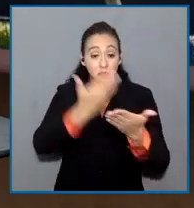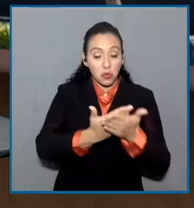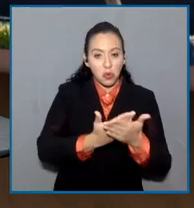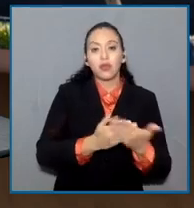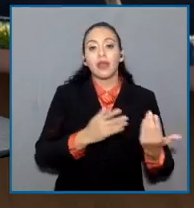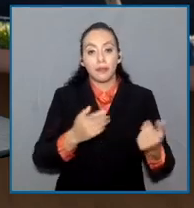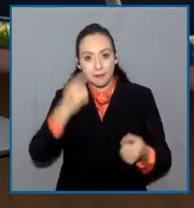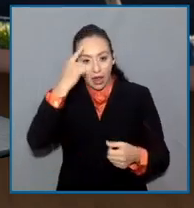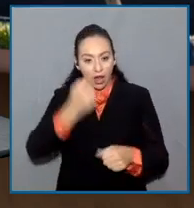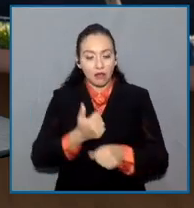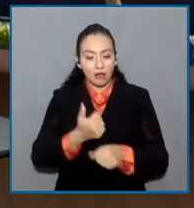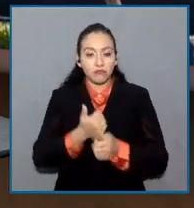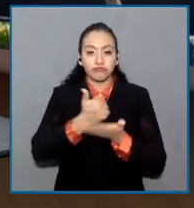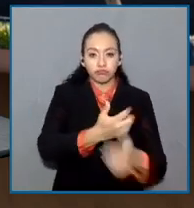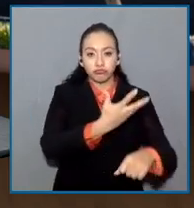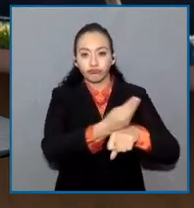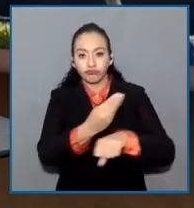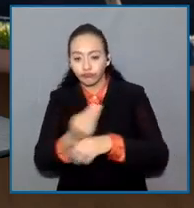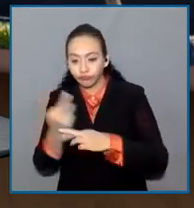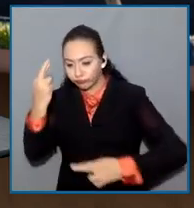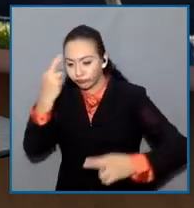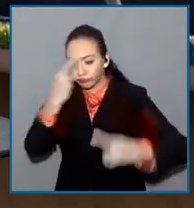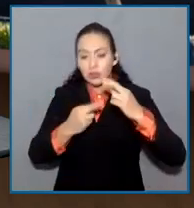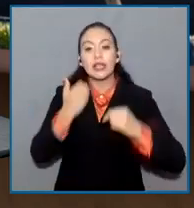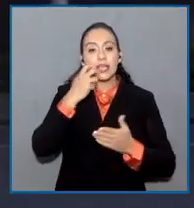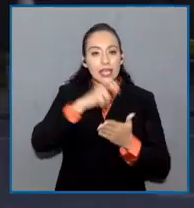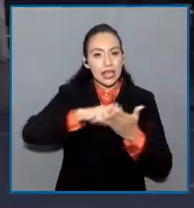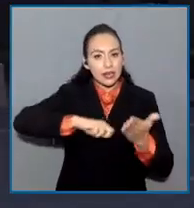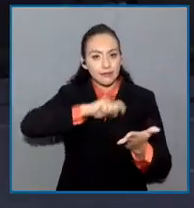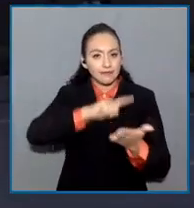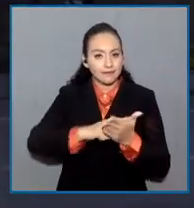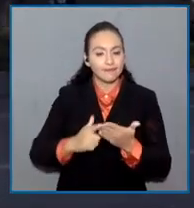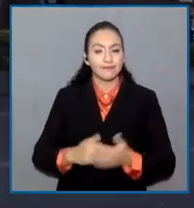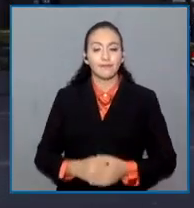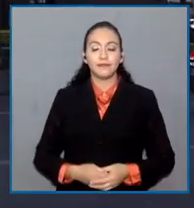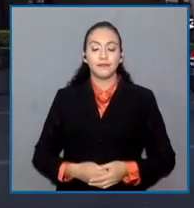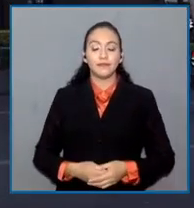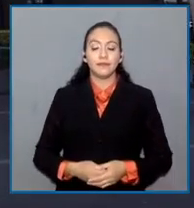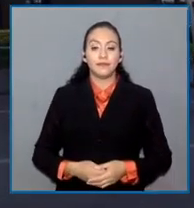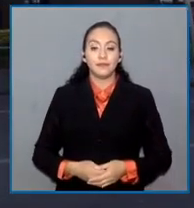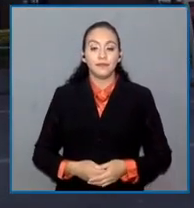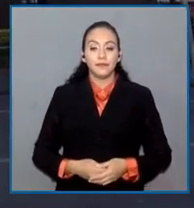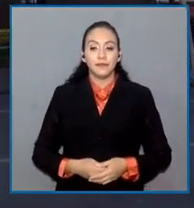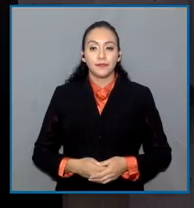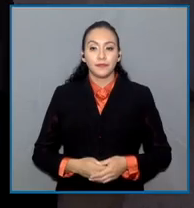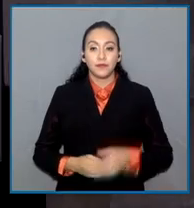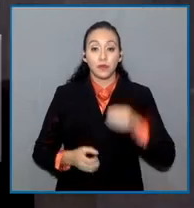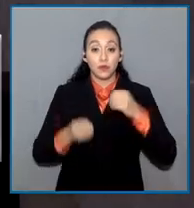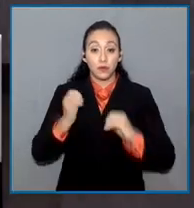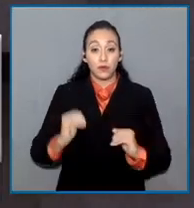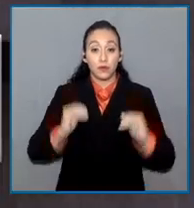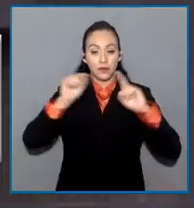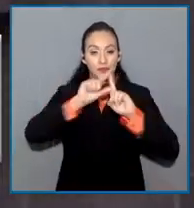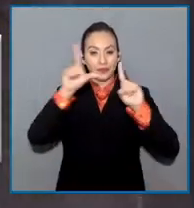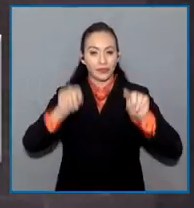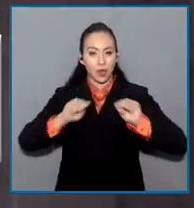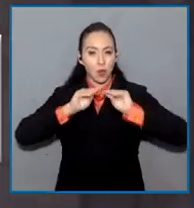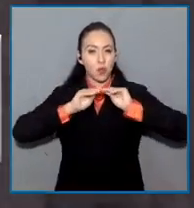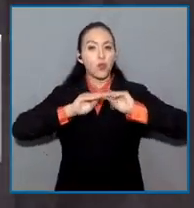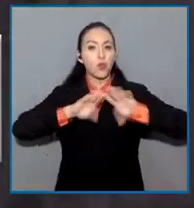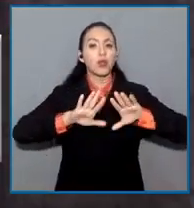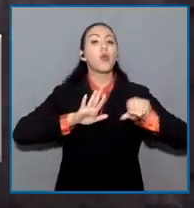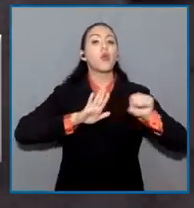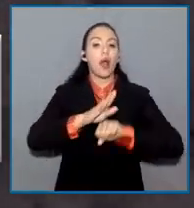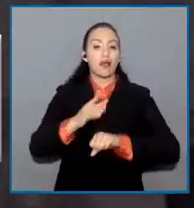pide invalidar la reforma judicial. La Suprema Corte hizo público el proyecto de resolución de